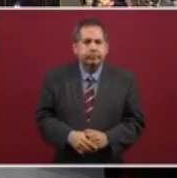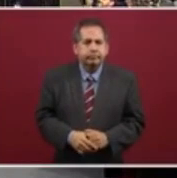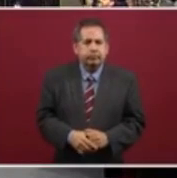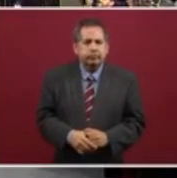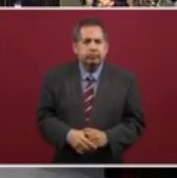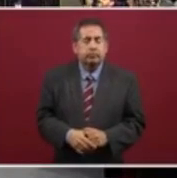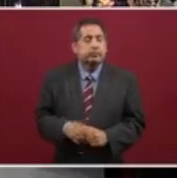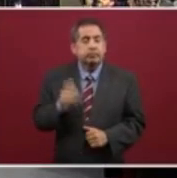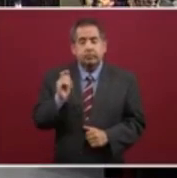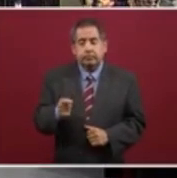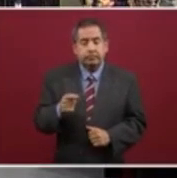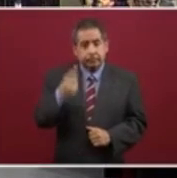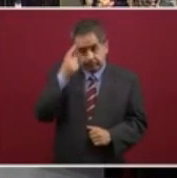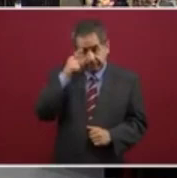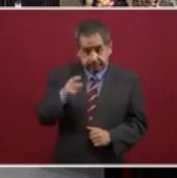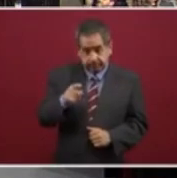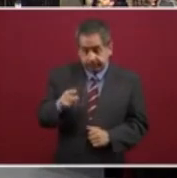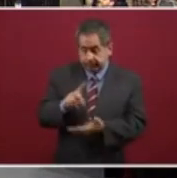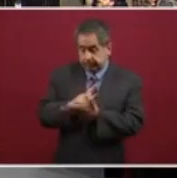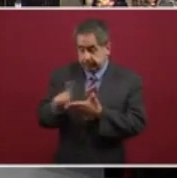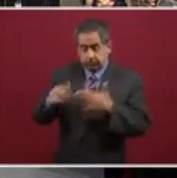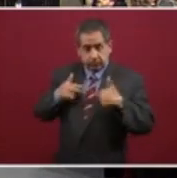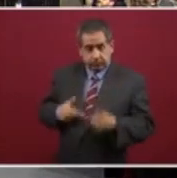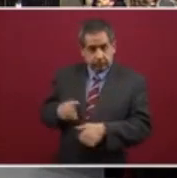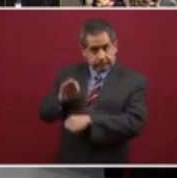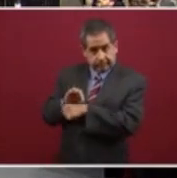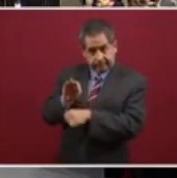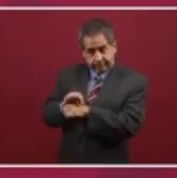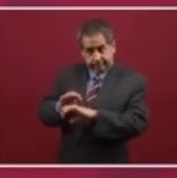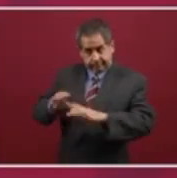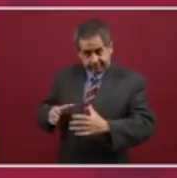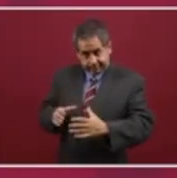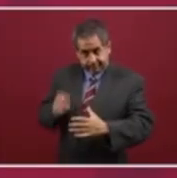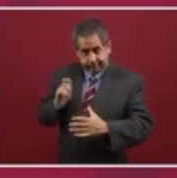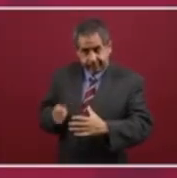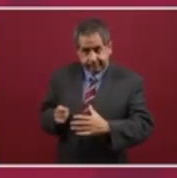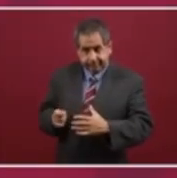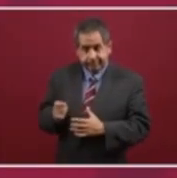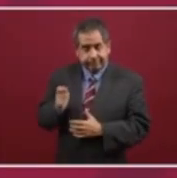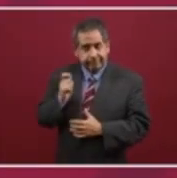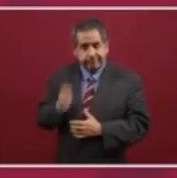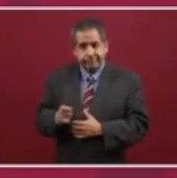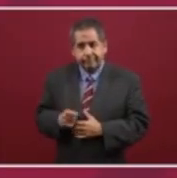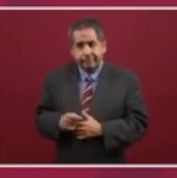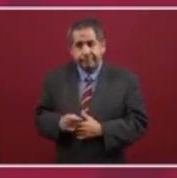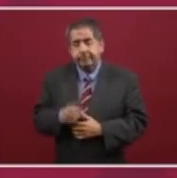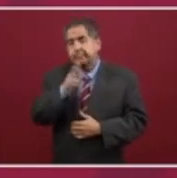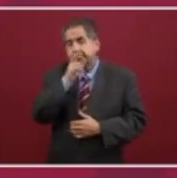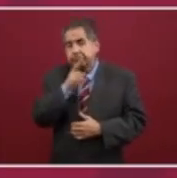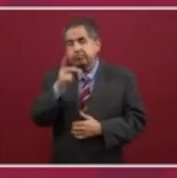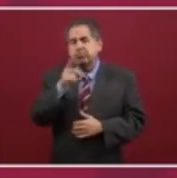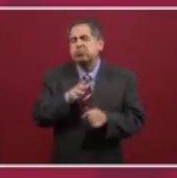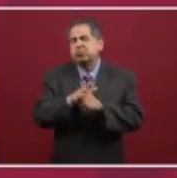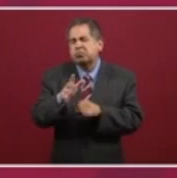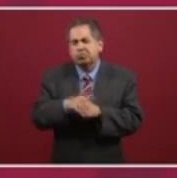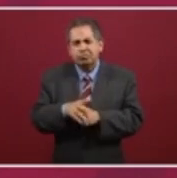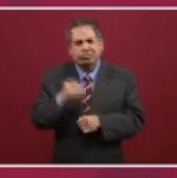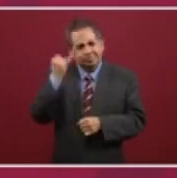que precisamente para proteger derechos humanos era mucho mejor